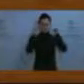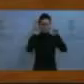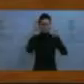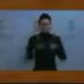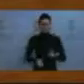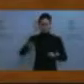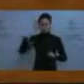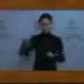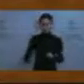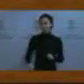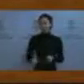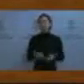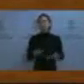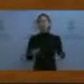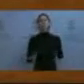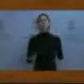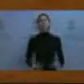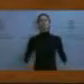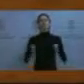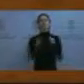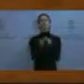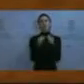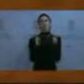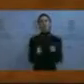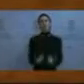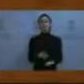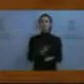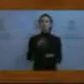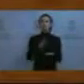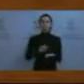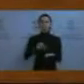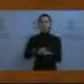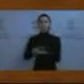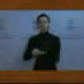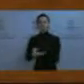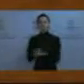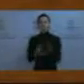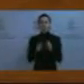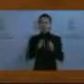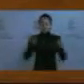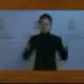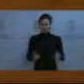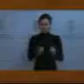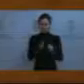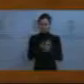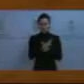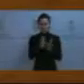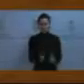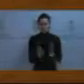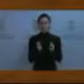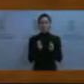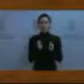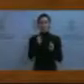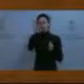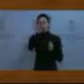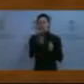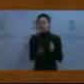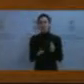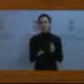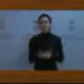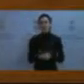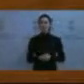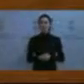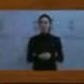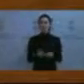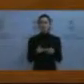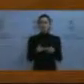Estos hechos, junto con la contratación de determinados servicios de informática, dieron por denuncia lugar a la